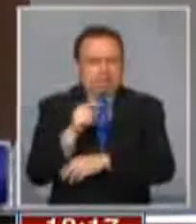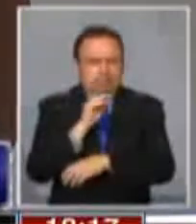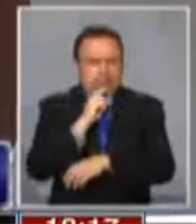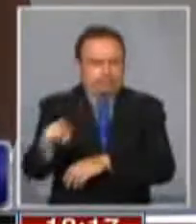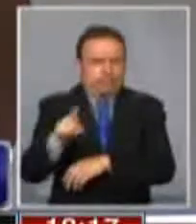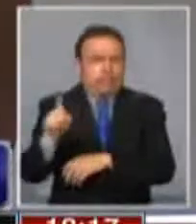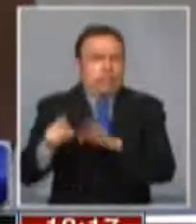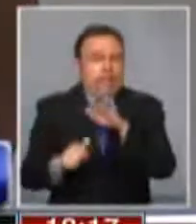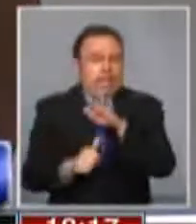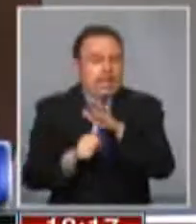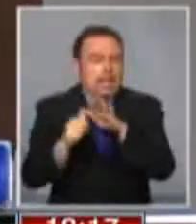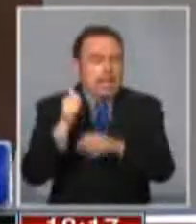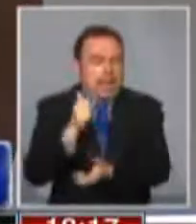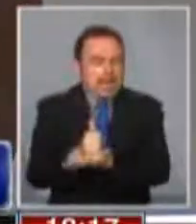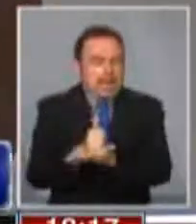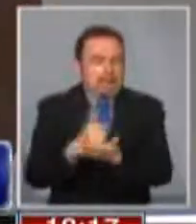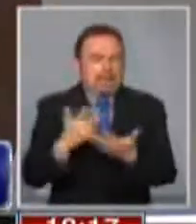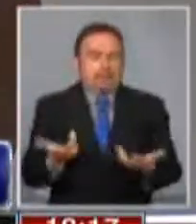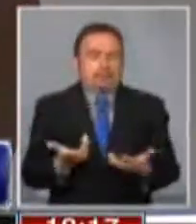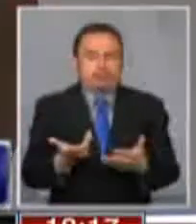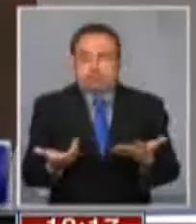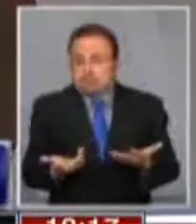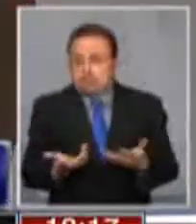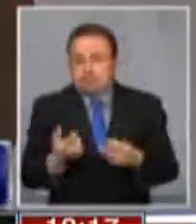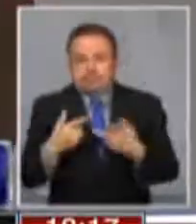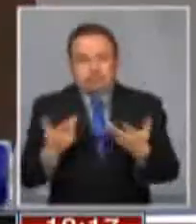forma, ¿ya? ¿Y usted estaba ahí ayer?